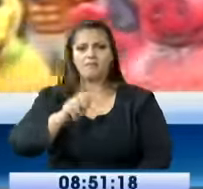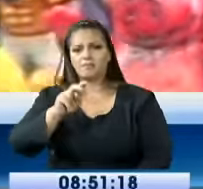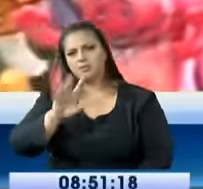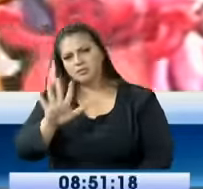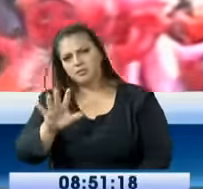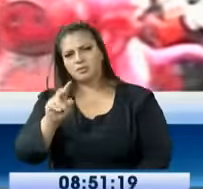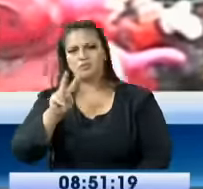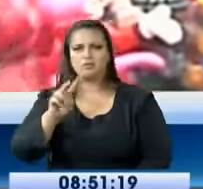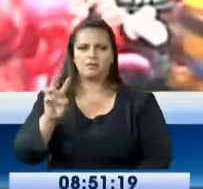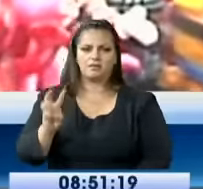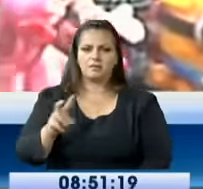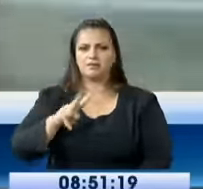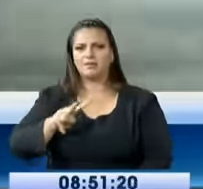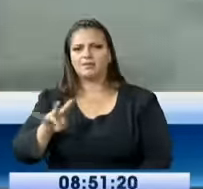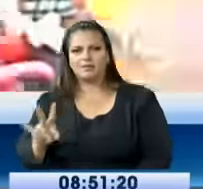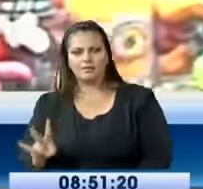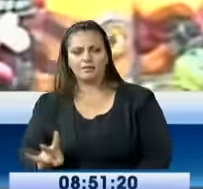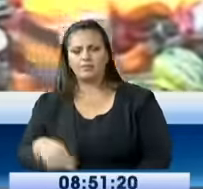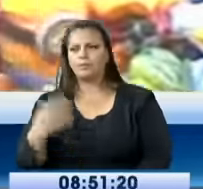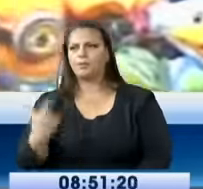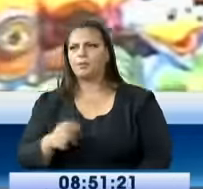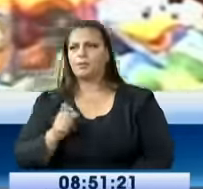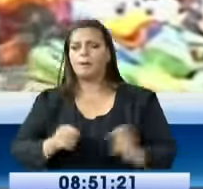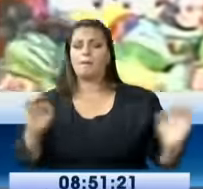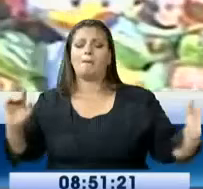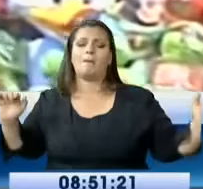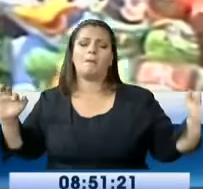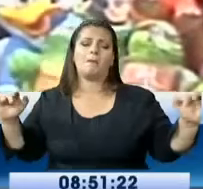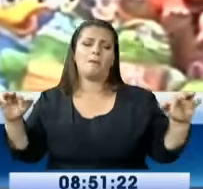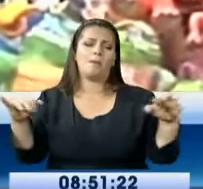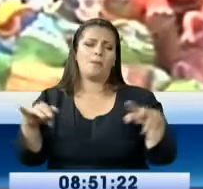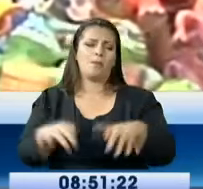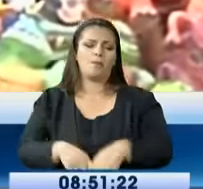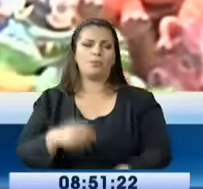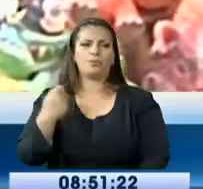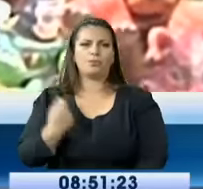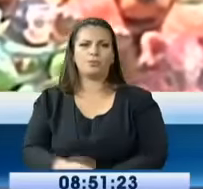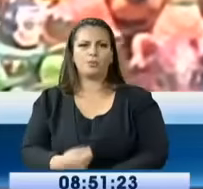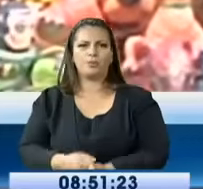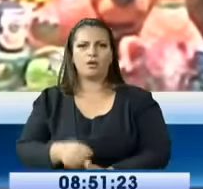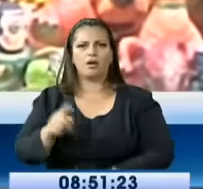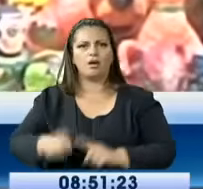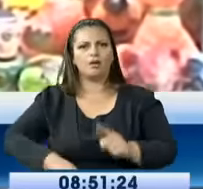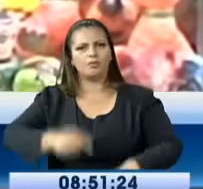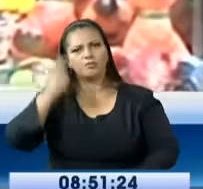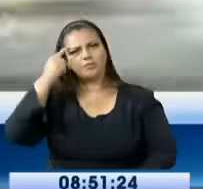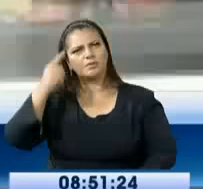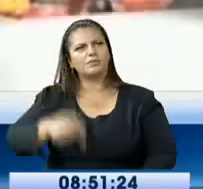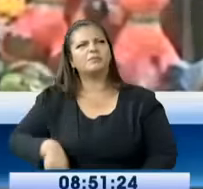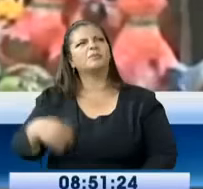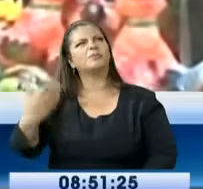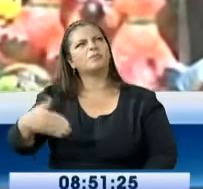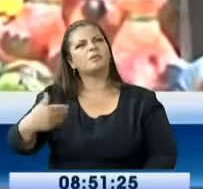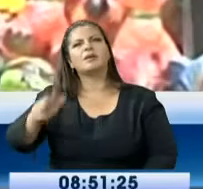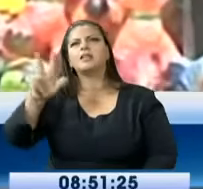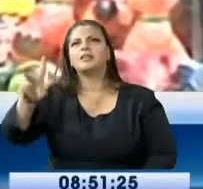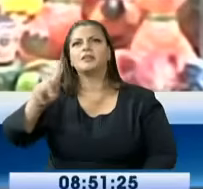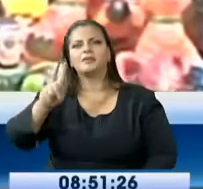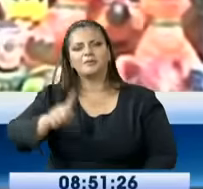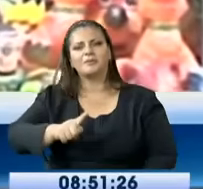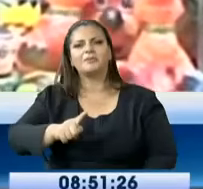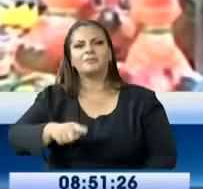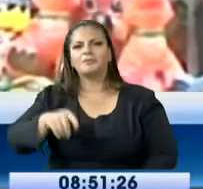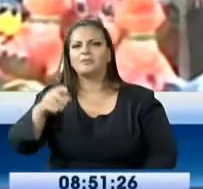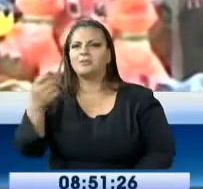Ahora, también hay quienes esperan el último día para comprar, para ver si hay alguna oferta. Sí, es el 31. El 31. 30, 31. ¿Hasta qué hora